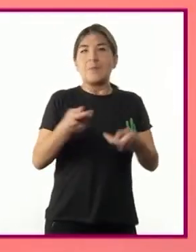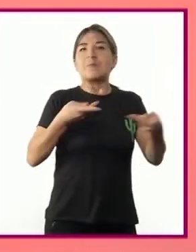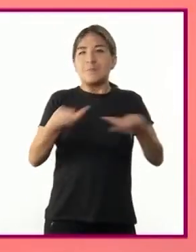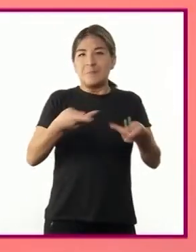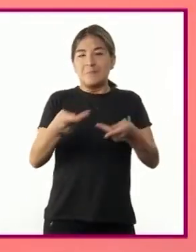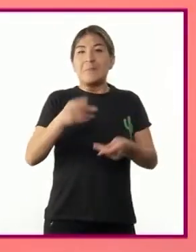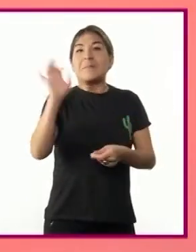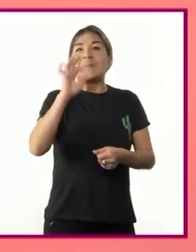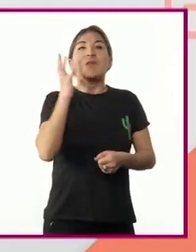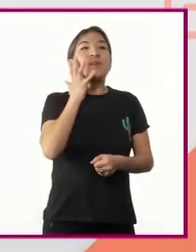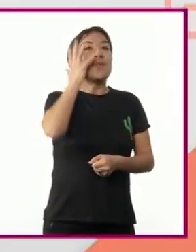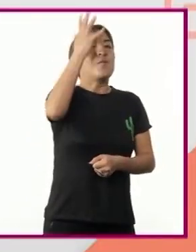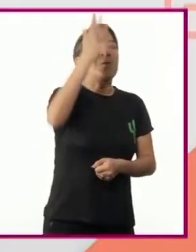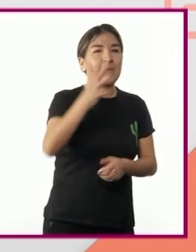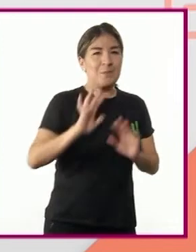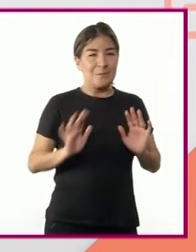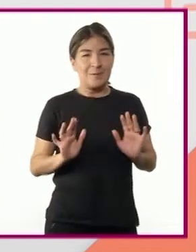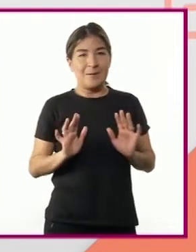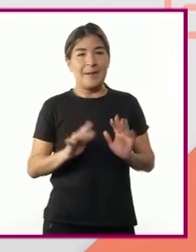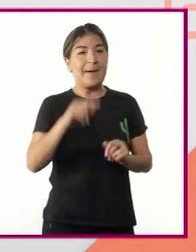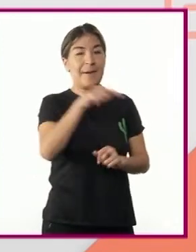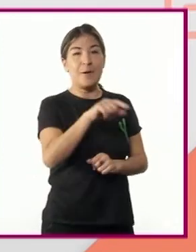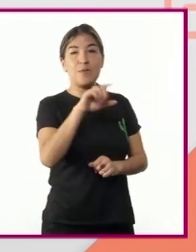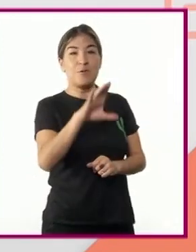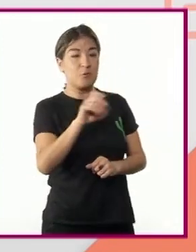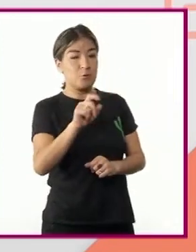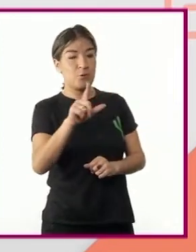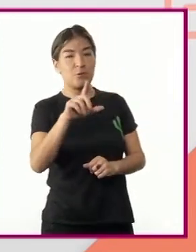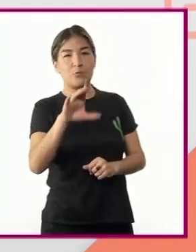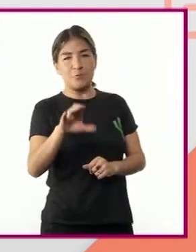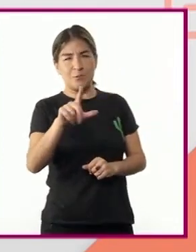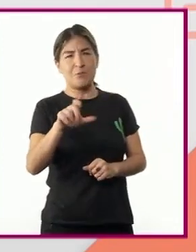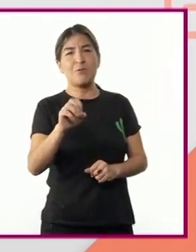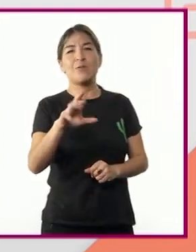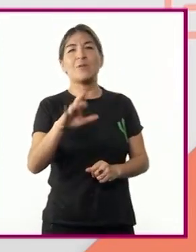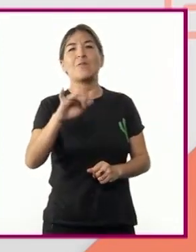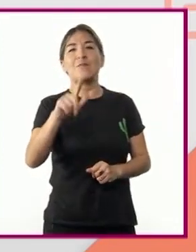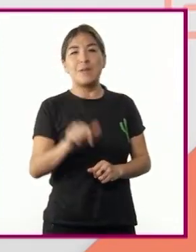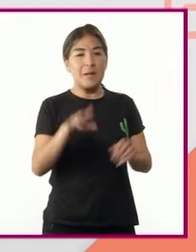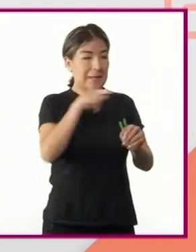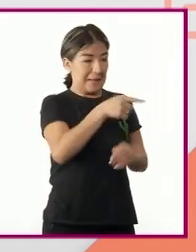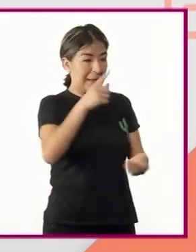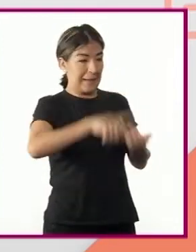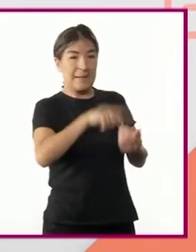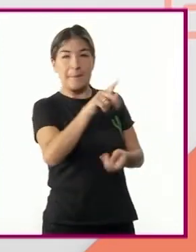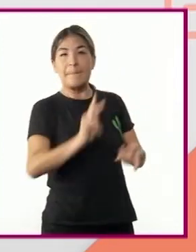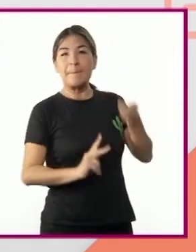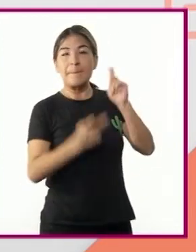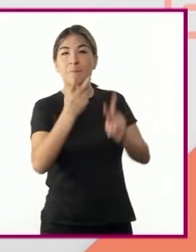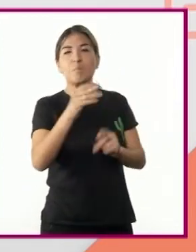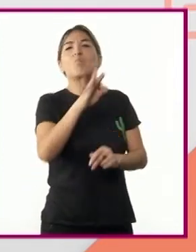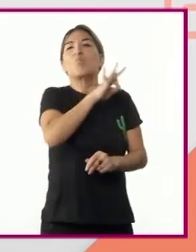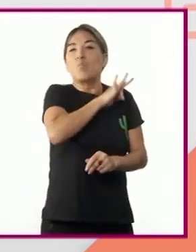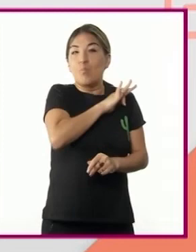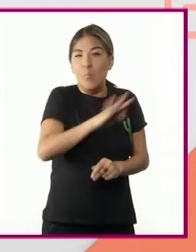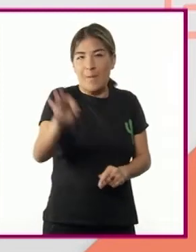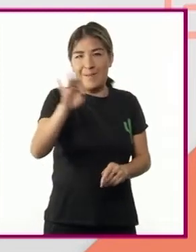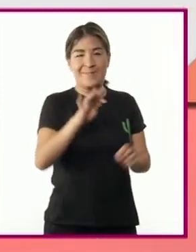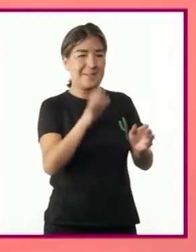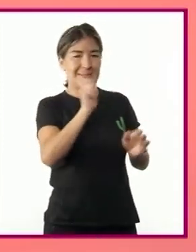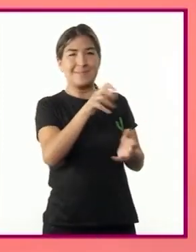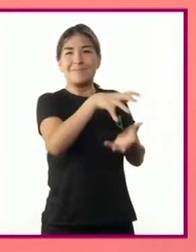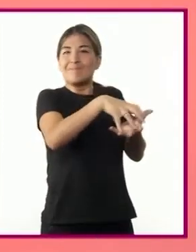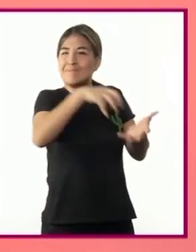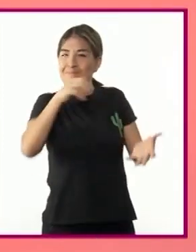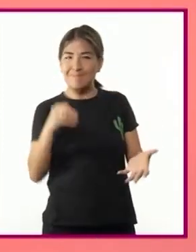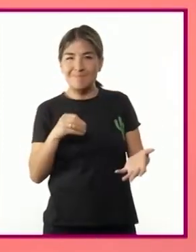realizará en un futuro. La clorofila que se encuentra en las plantas puede extraerse.